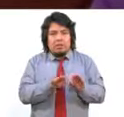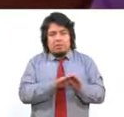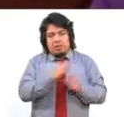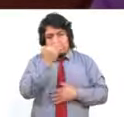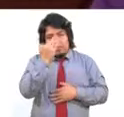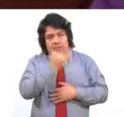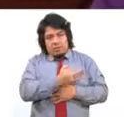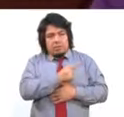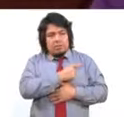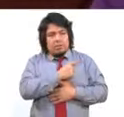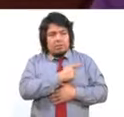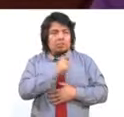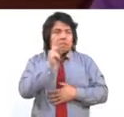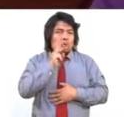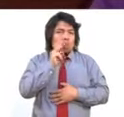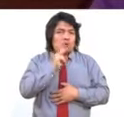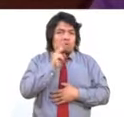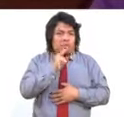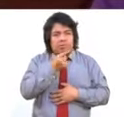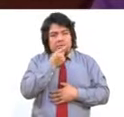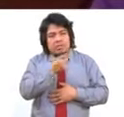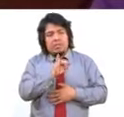estamos probando la línea a ver si es cierto.